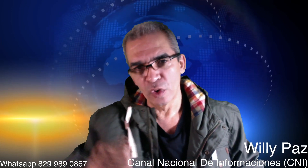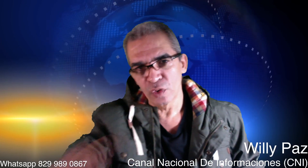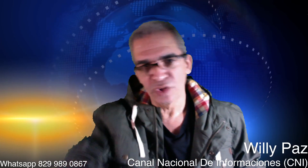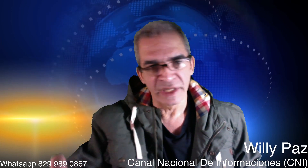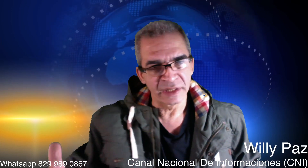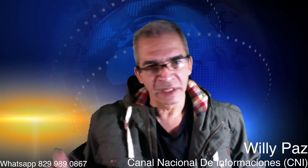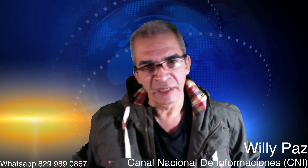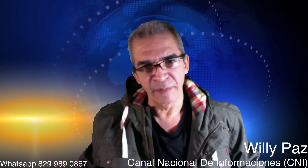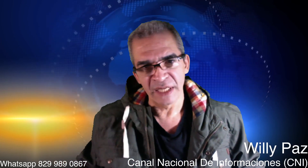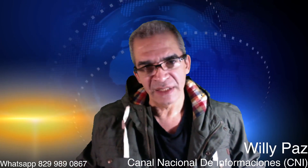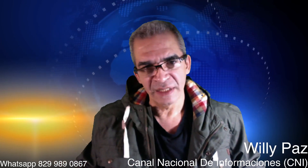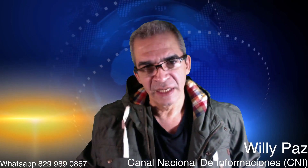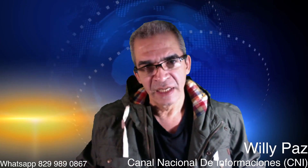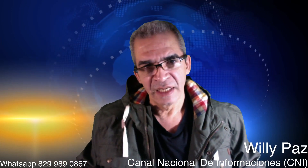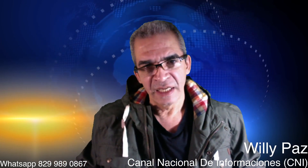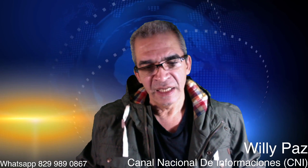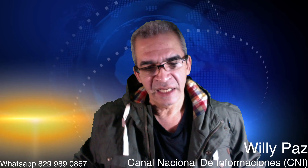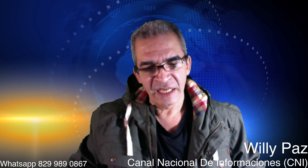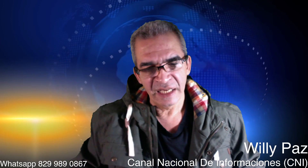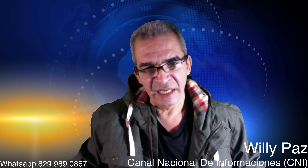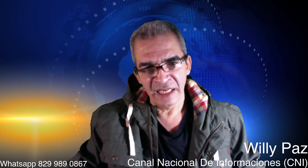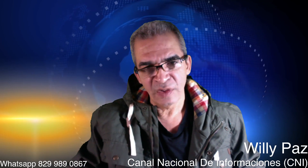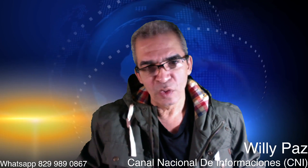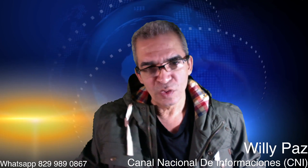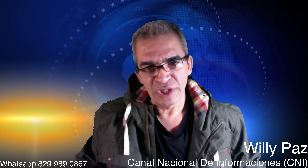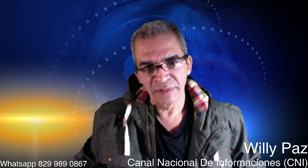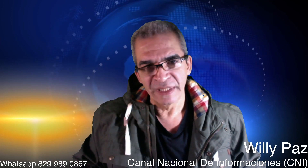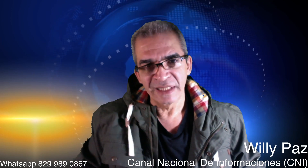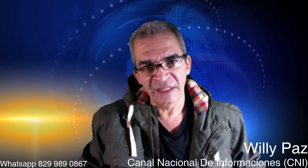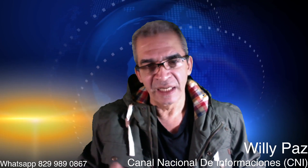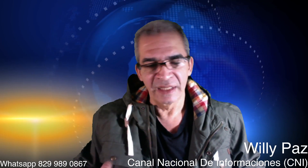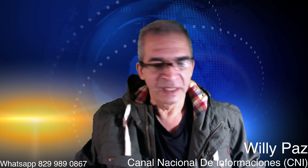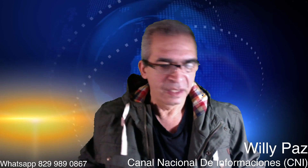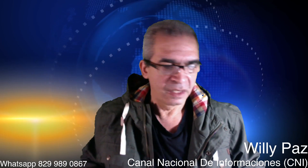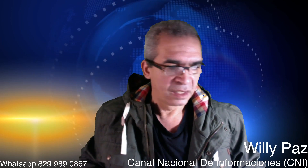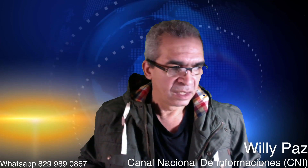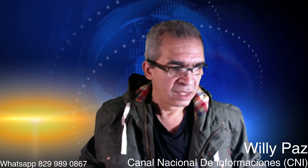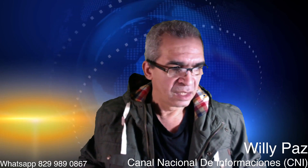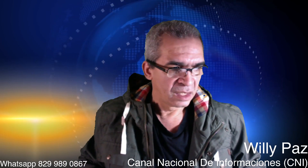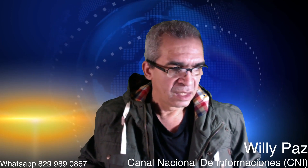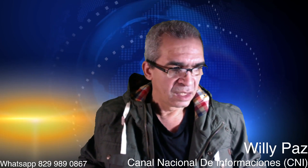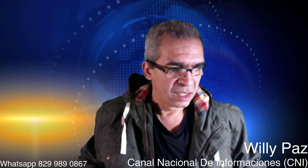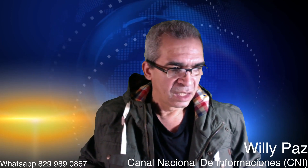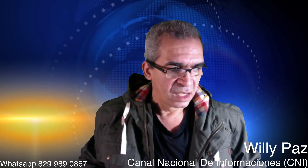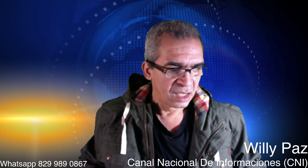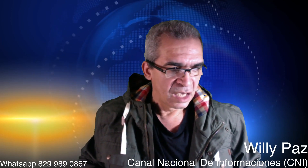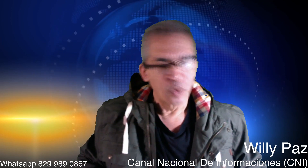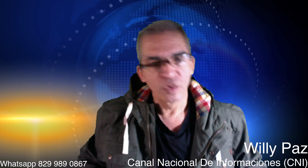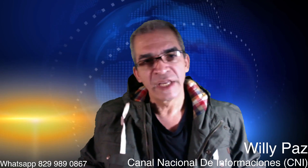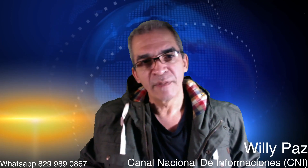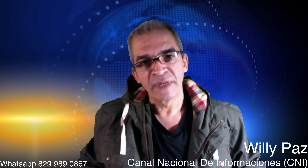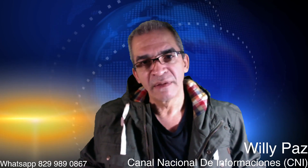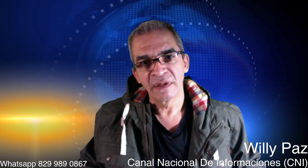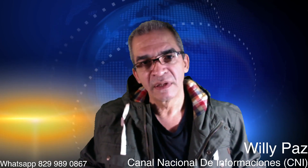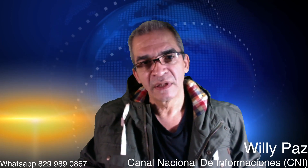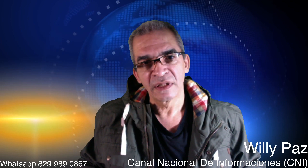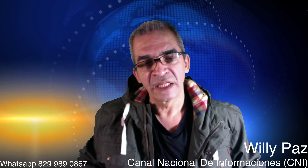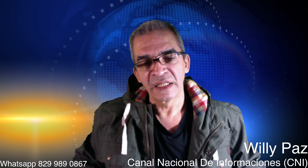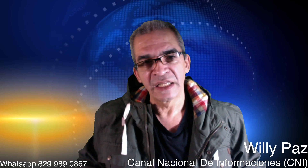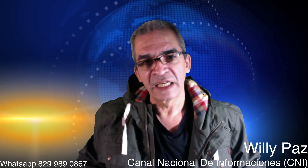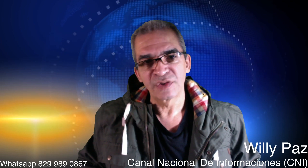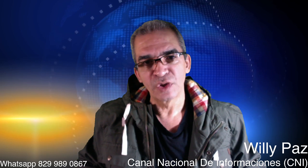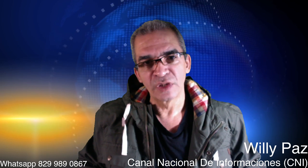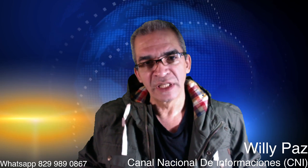o no, o si hay que entregar pases. Es que esto sirve de entrada a un régimen